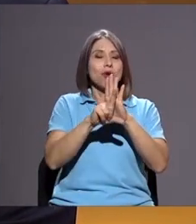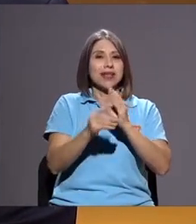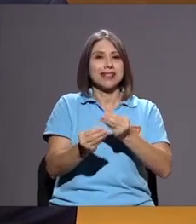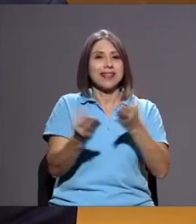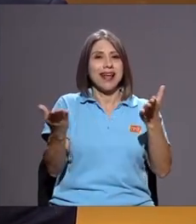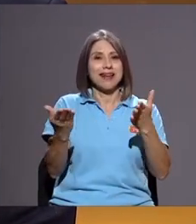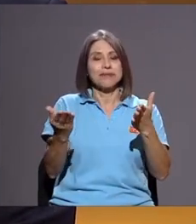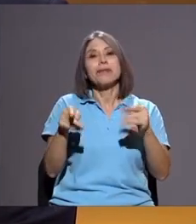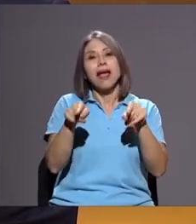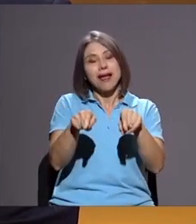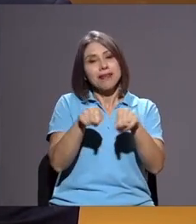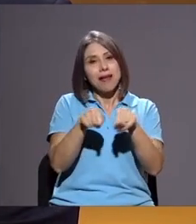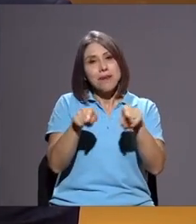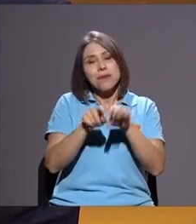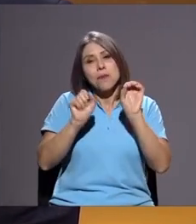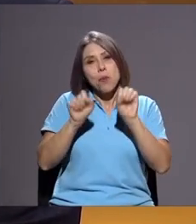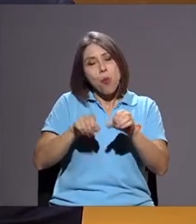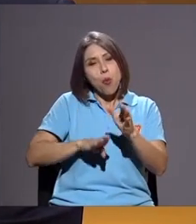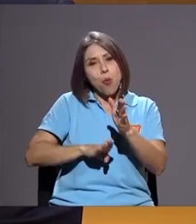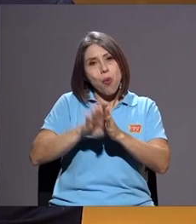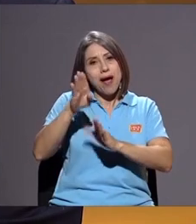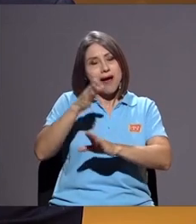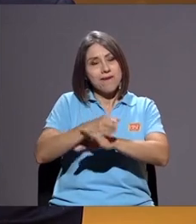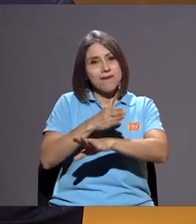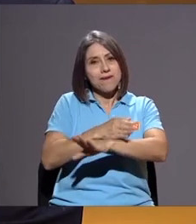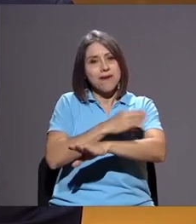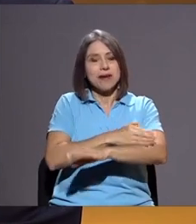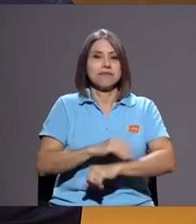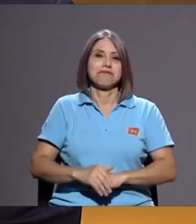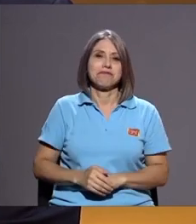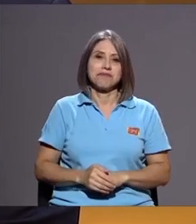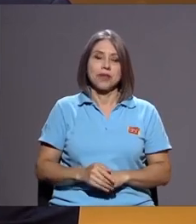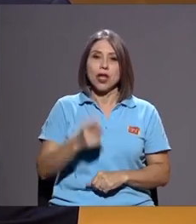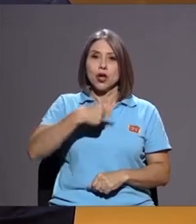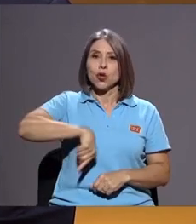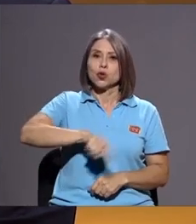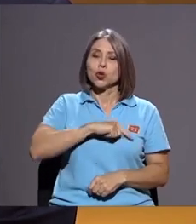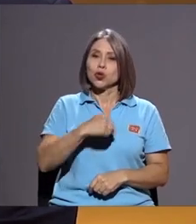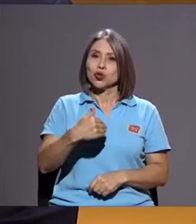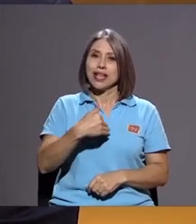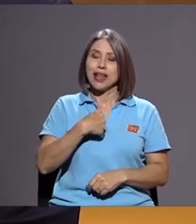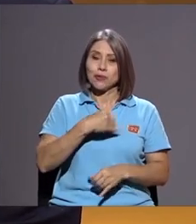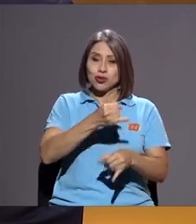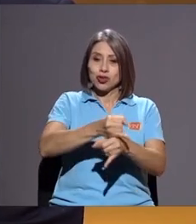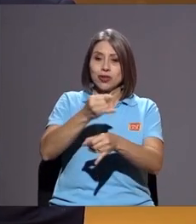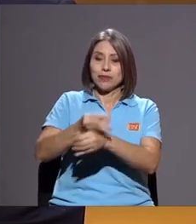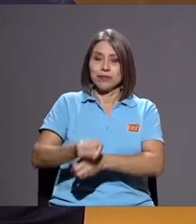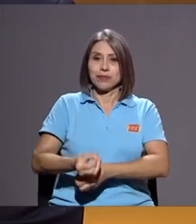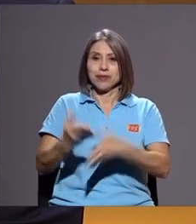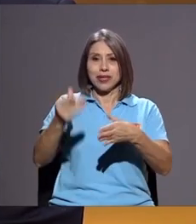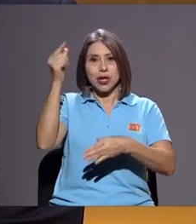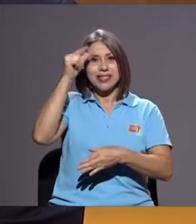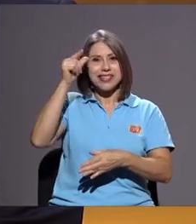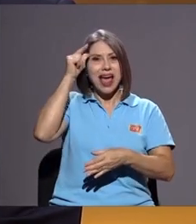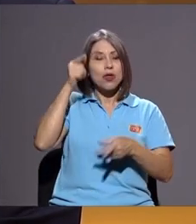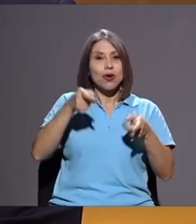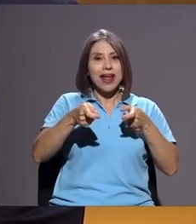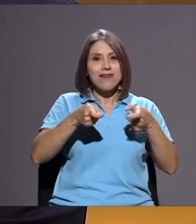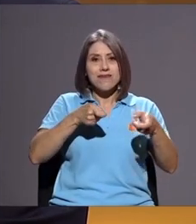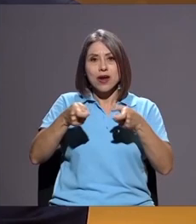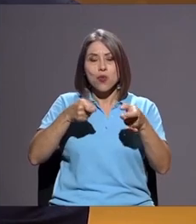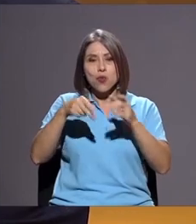en donde podemos avanzar bastante nosotros tenemos un estado que regula porque